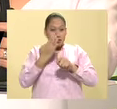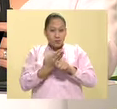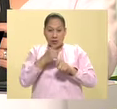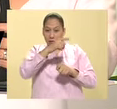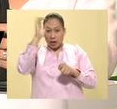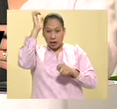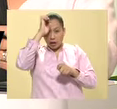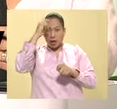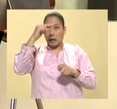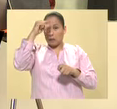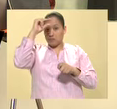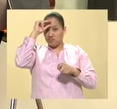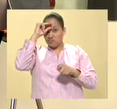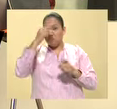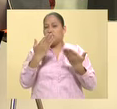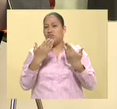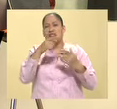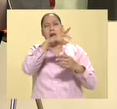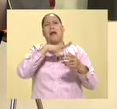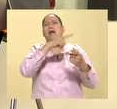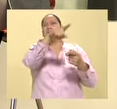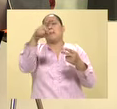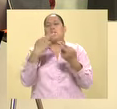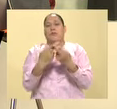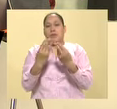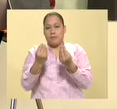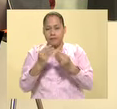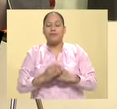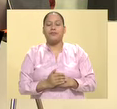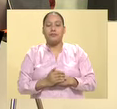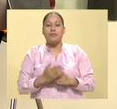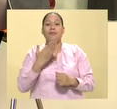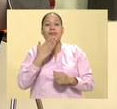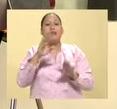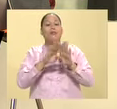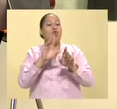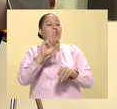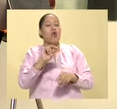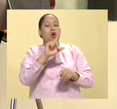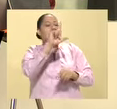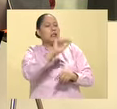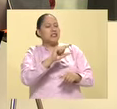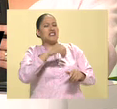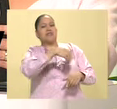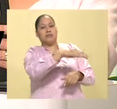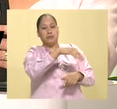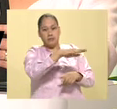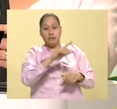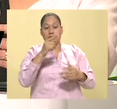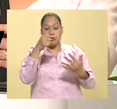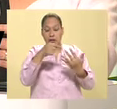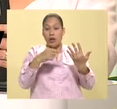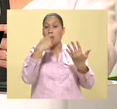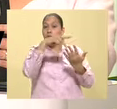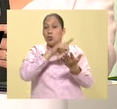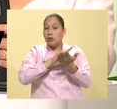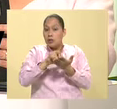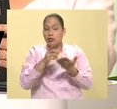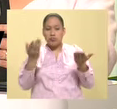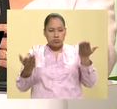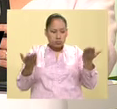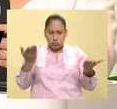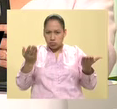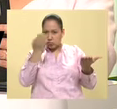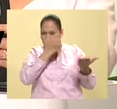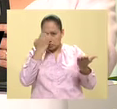ética estamos Abundamos, llenos. claro. Así es. Bueno, vamos a terminar a la no discriminación, por lo que la observancia de sus derechos se hará sin distinción